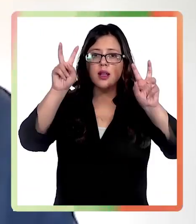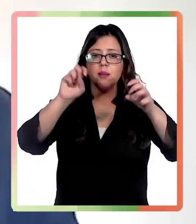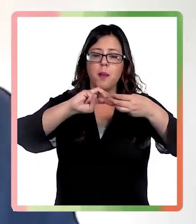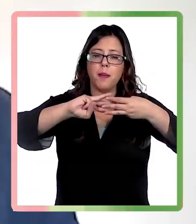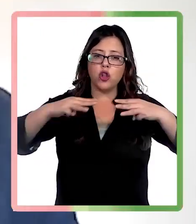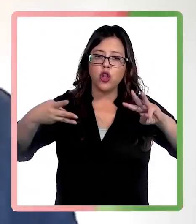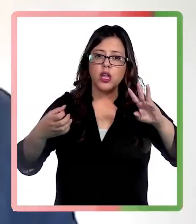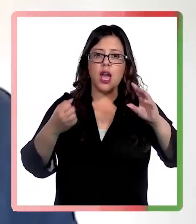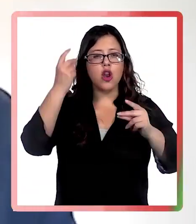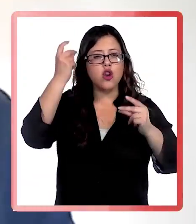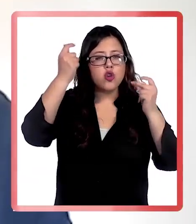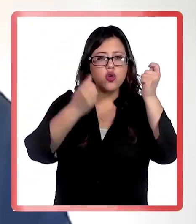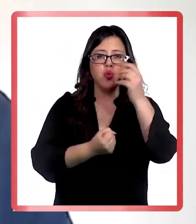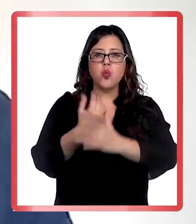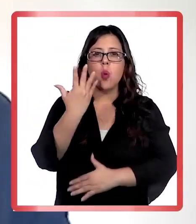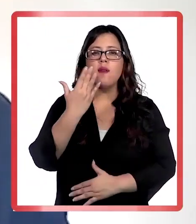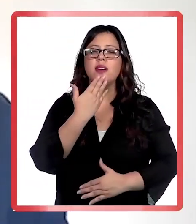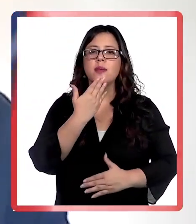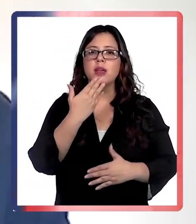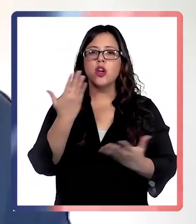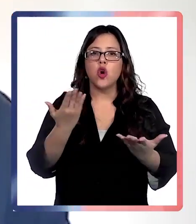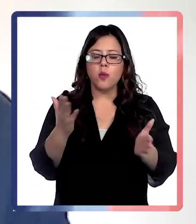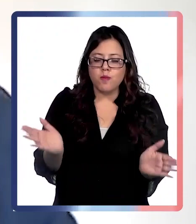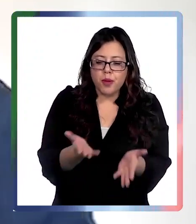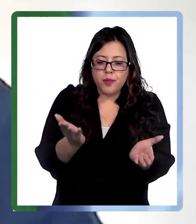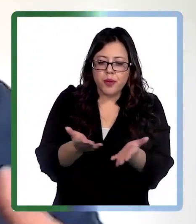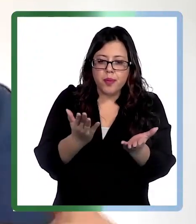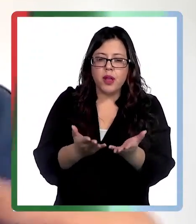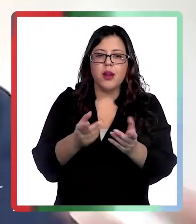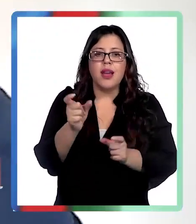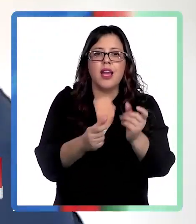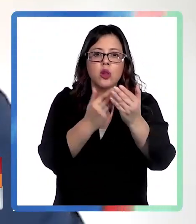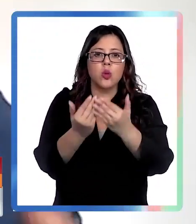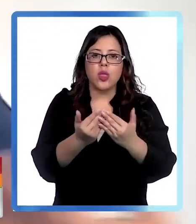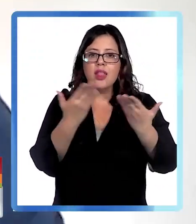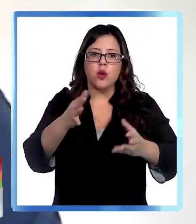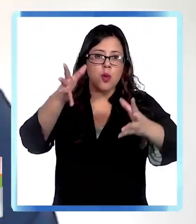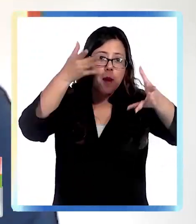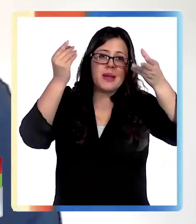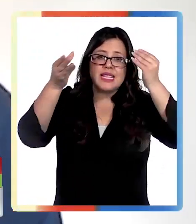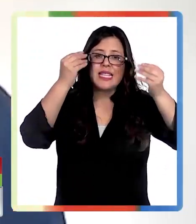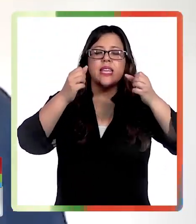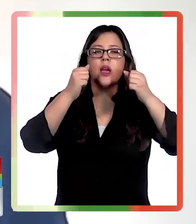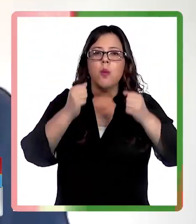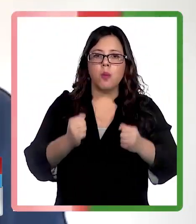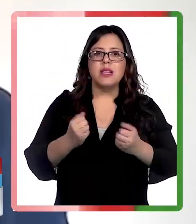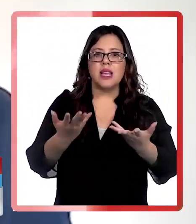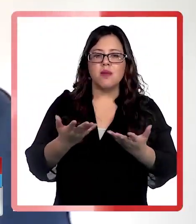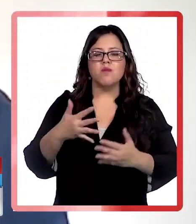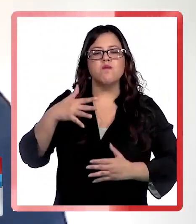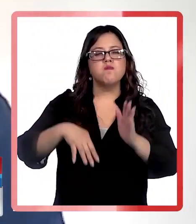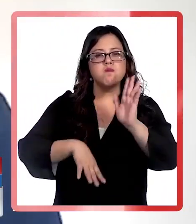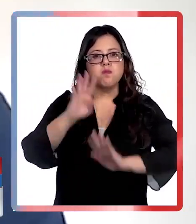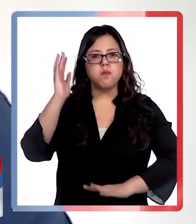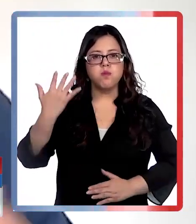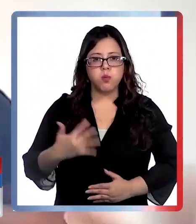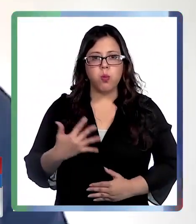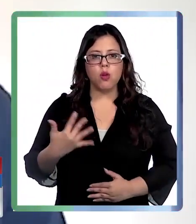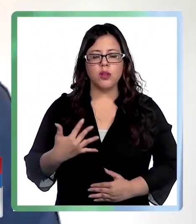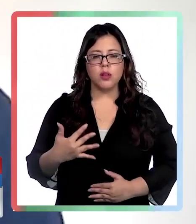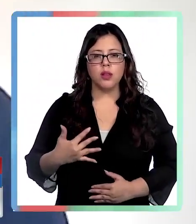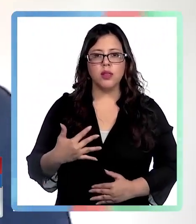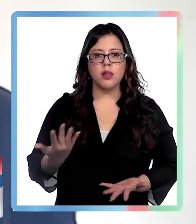respecto a metodologías innovadoras, a cómo generar motivación en los alumnos, a cómo los aprendizajes pueden ser más significativos,